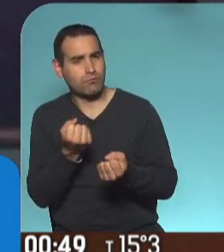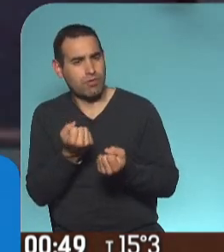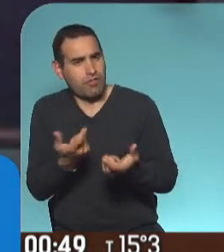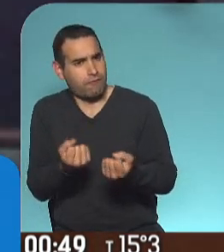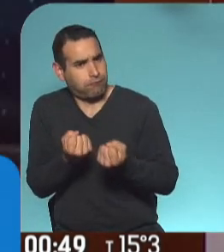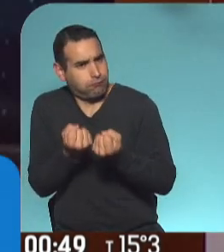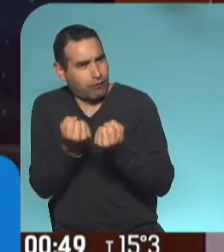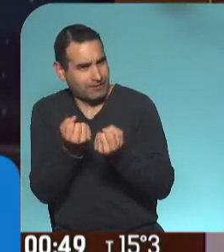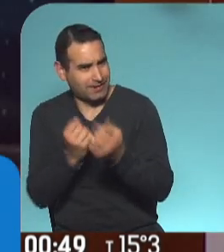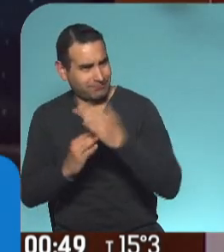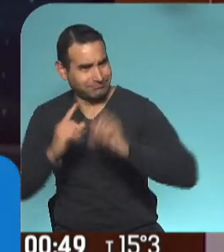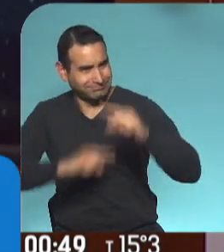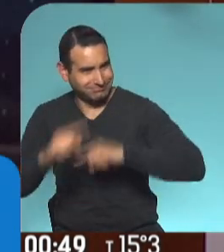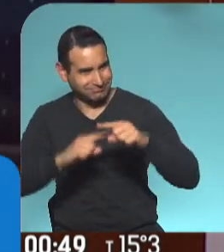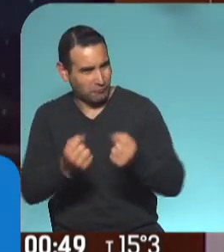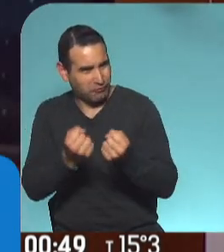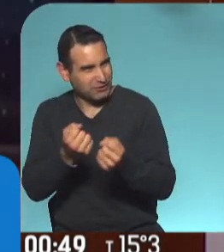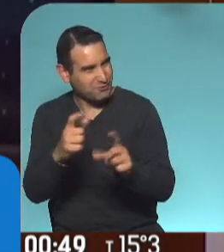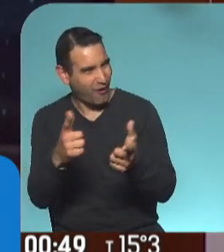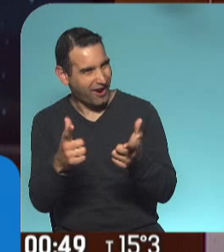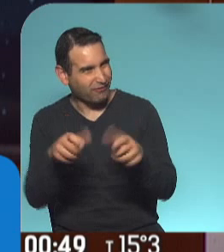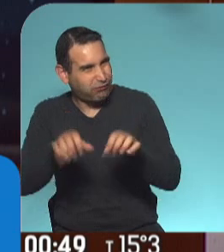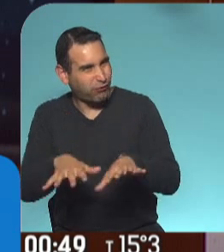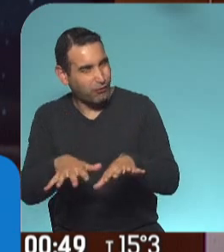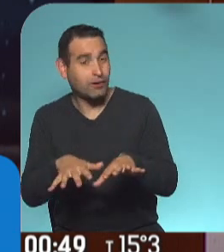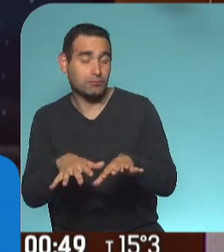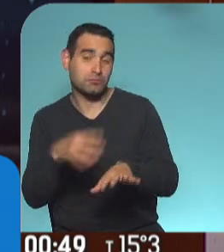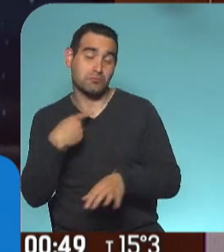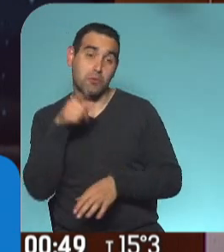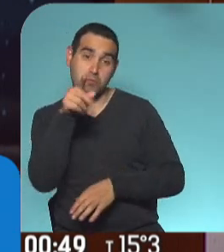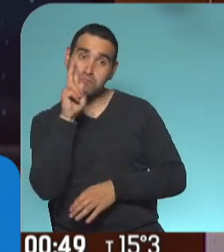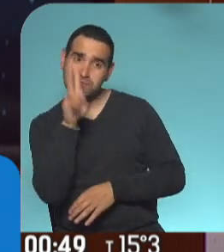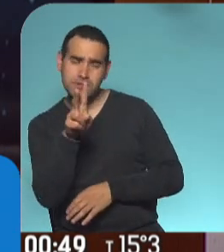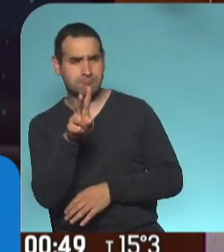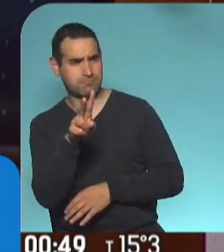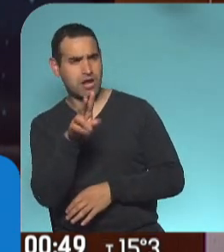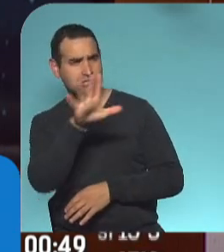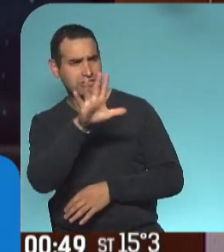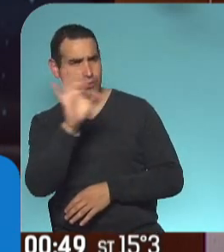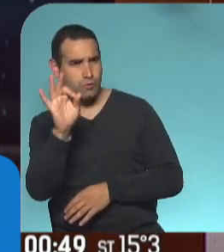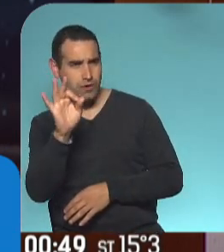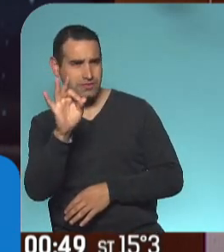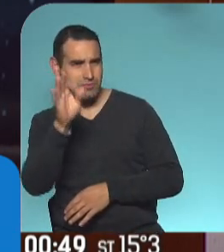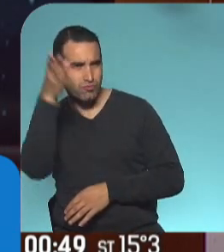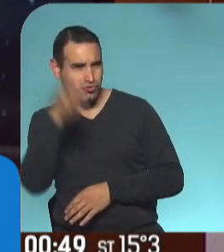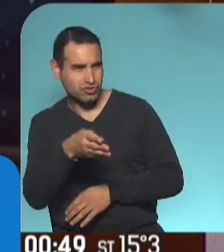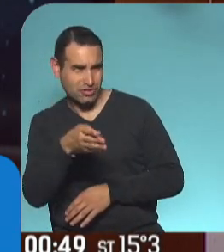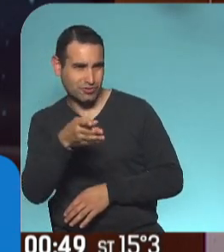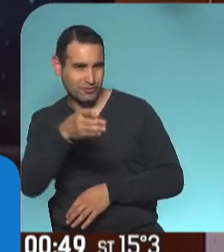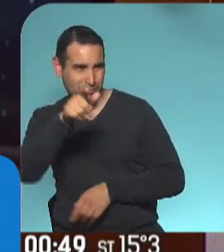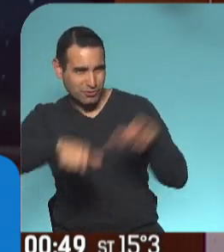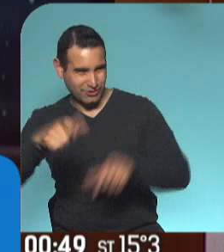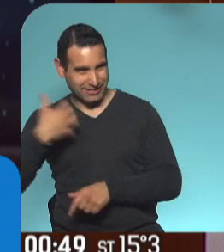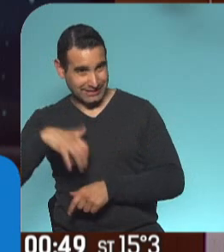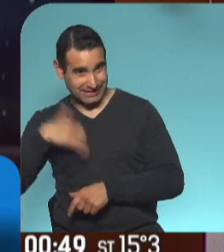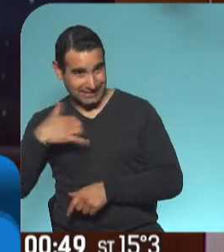dirigencial si vos querés yo creo que cuando vos miras que hay más de un 50 de argentinos un 50%